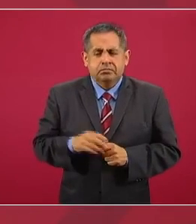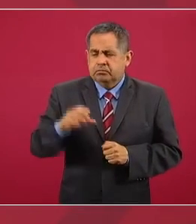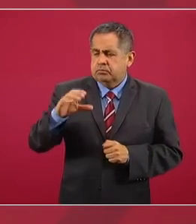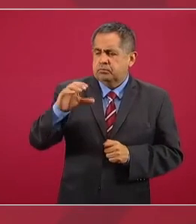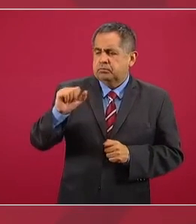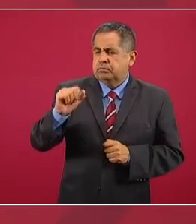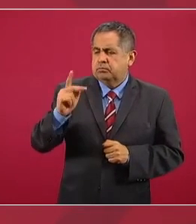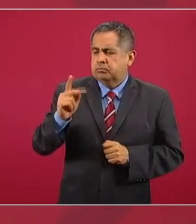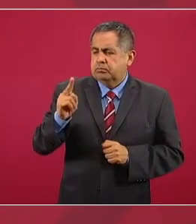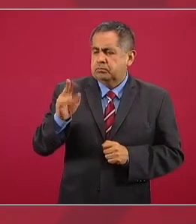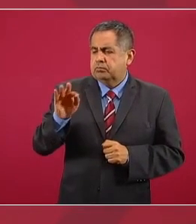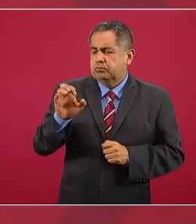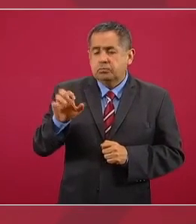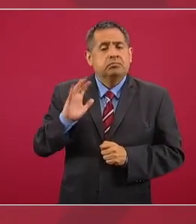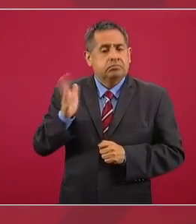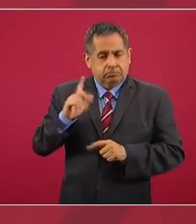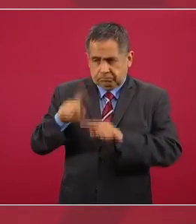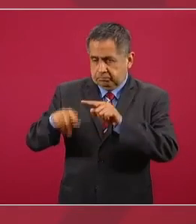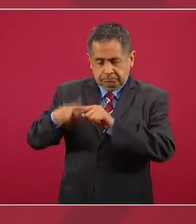Capufe,